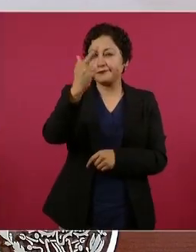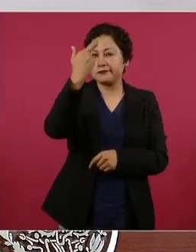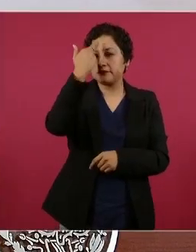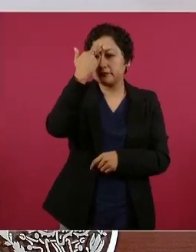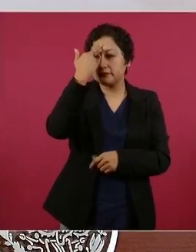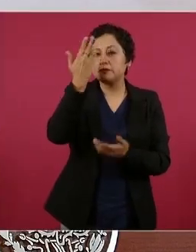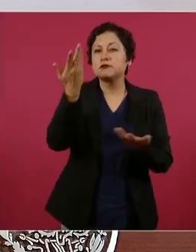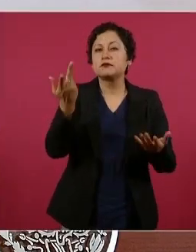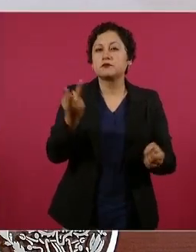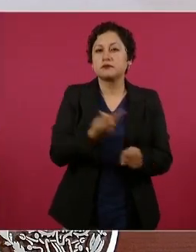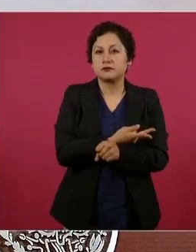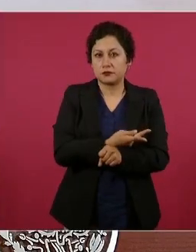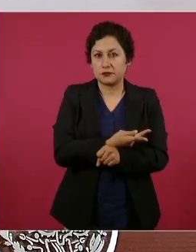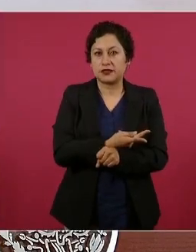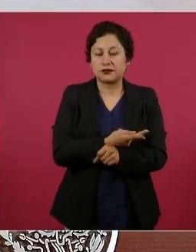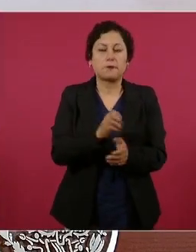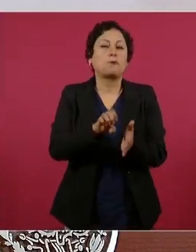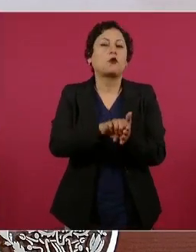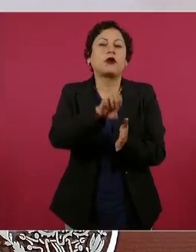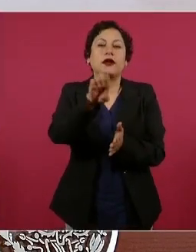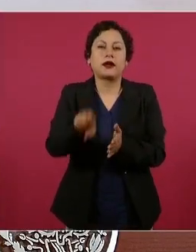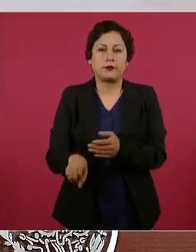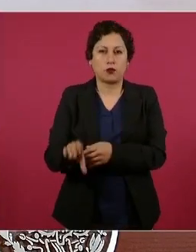pública Cancún,